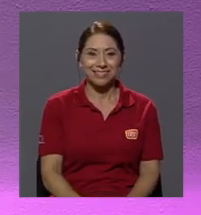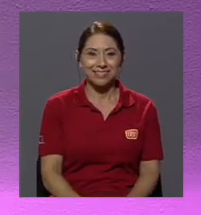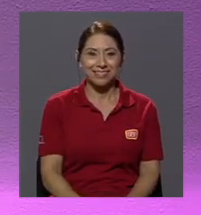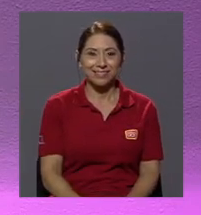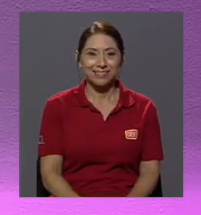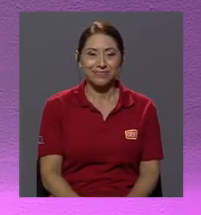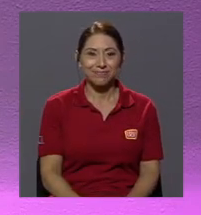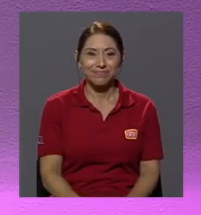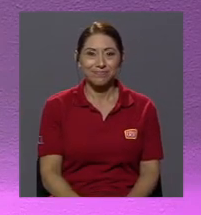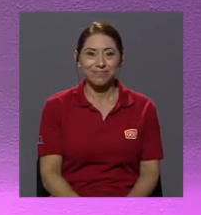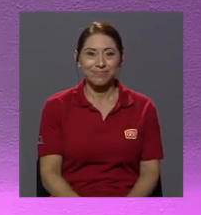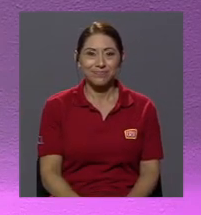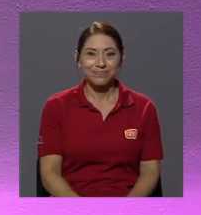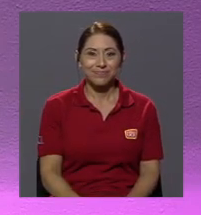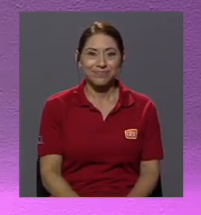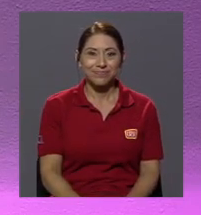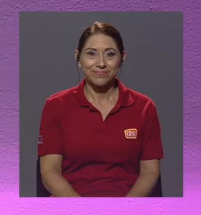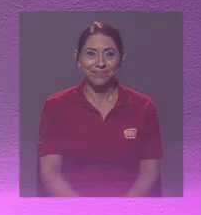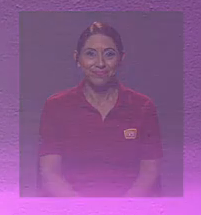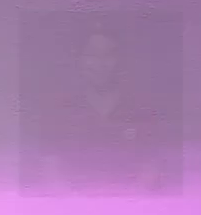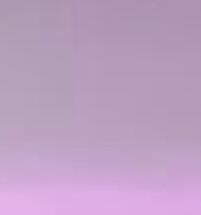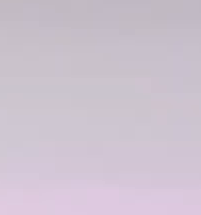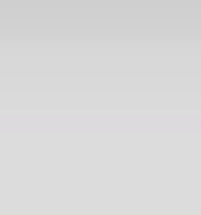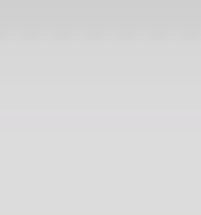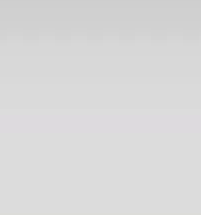cordialmente a nuestra próxima edición